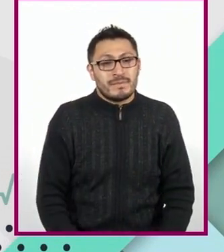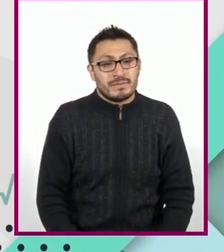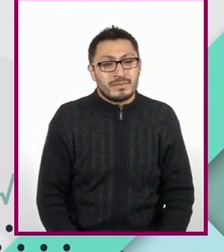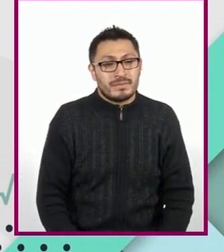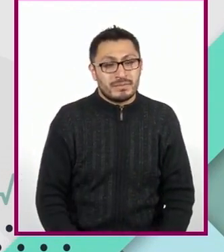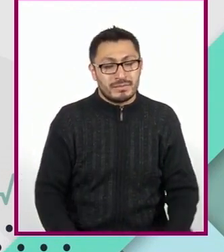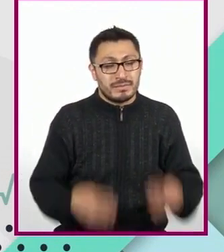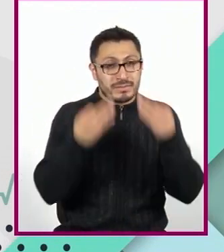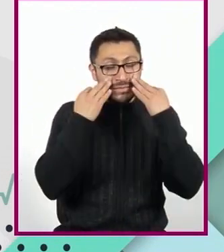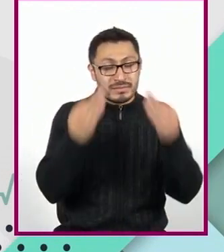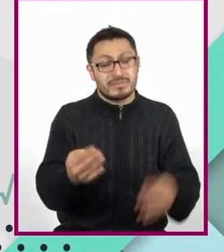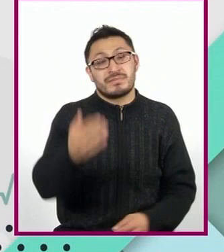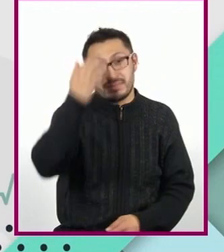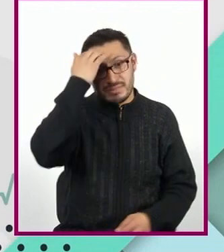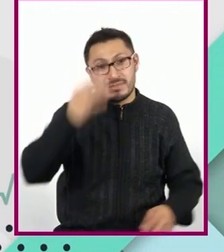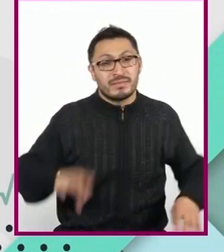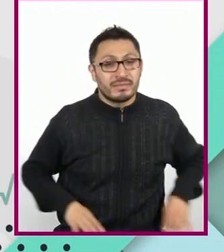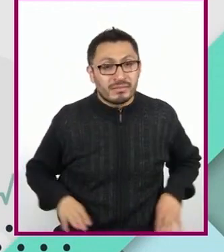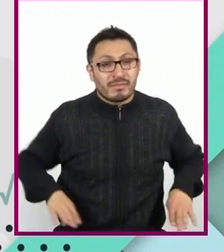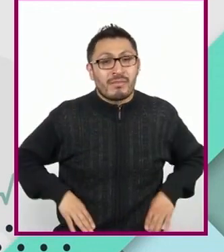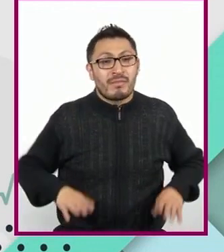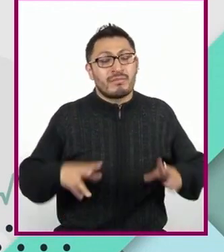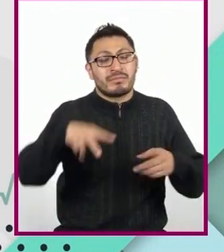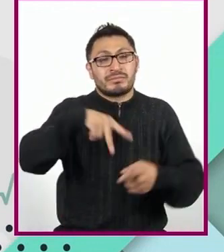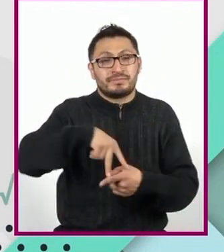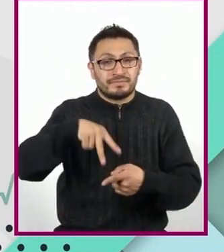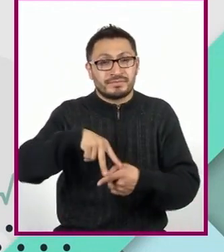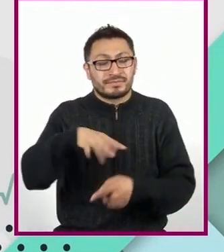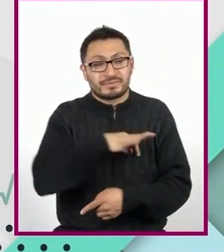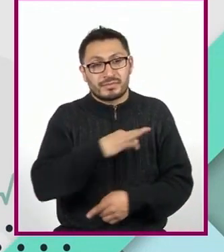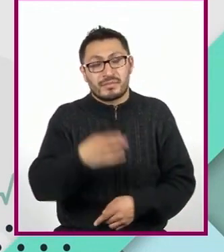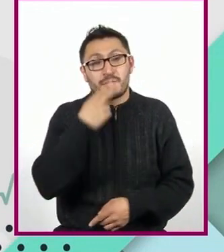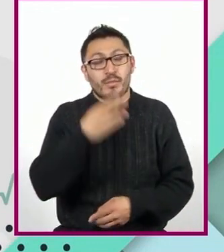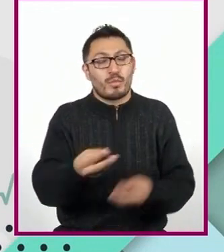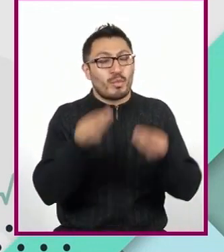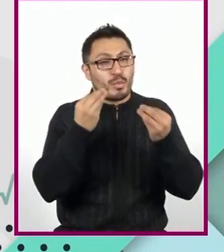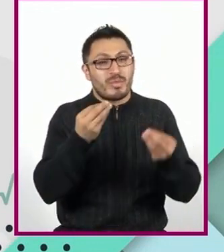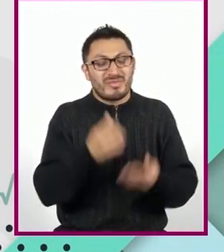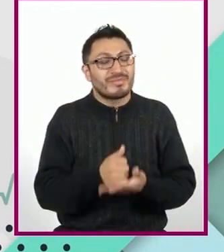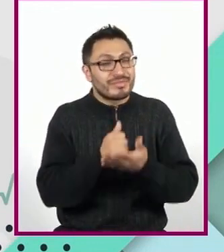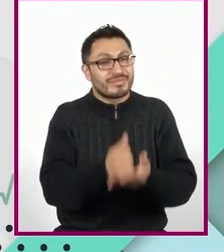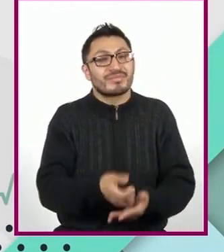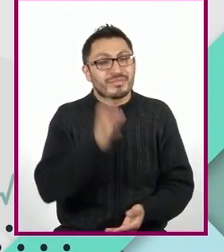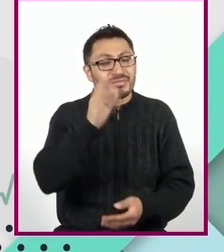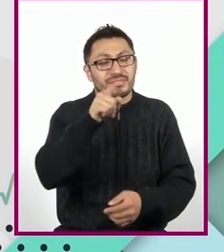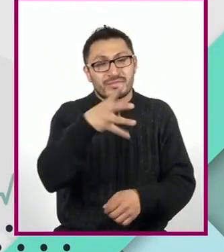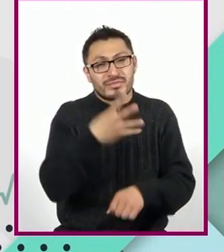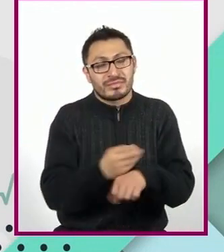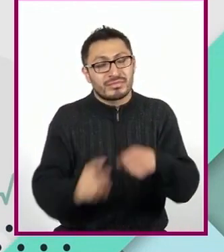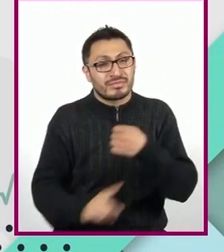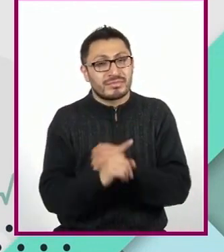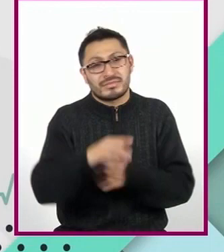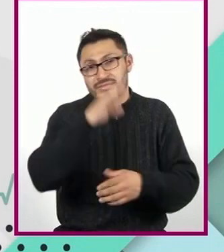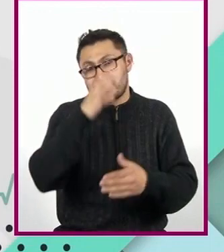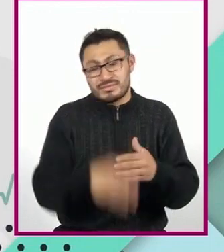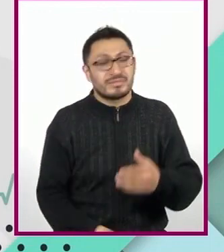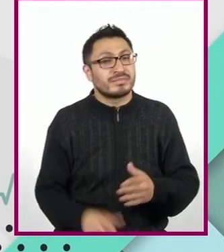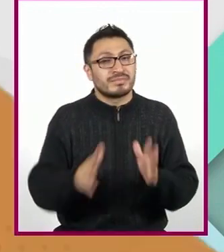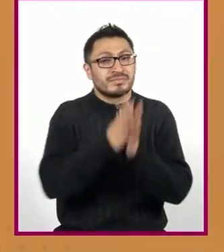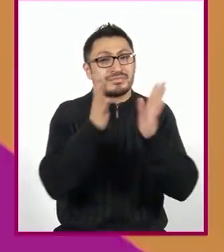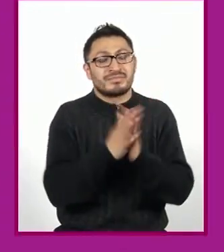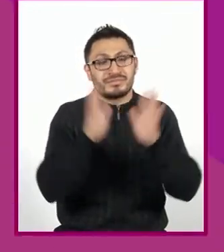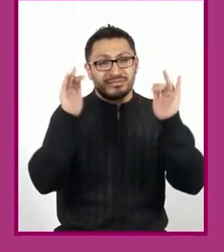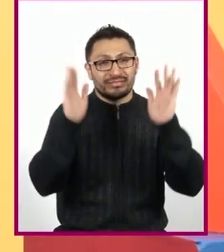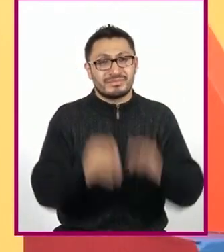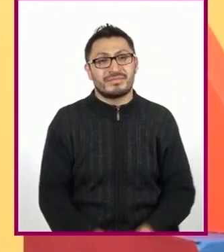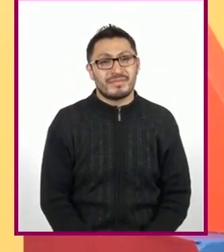Como pueden ver, conocer las características de los triángulos nos puede ser de mucha ayuda a la hora de resolver problemas. Hasta aquí llega mi participación. Hasta